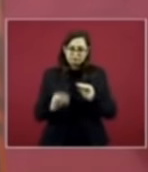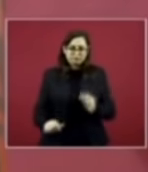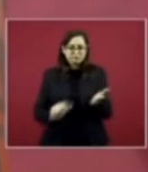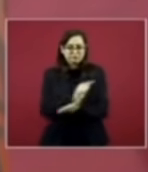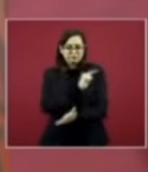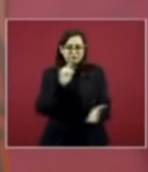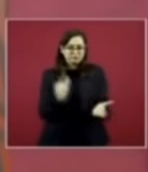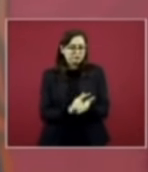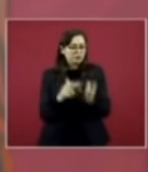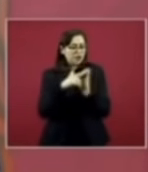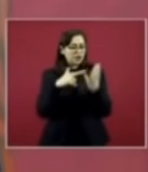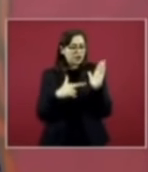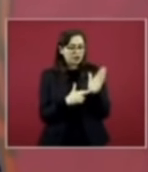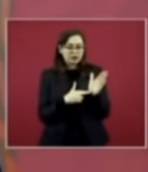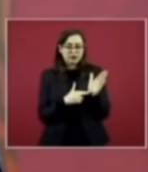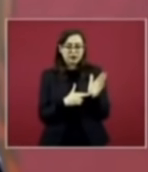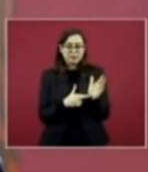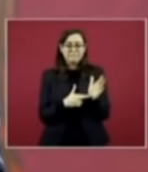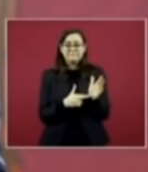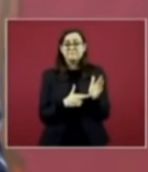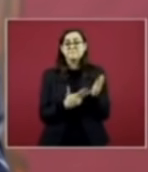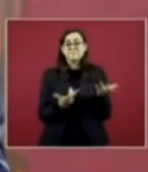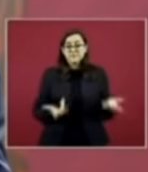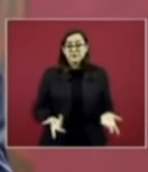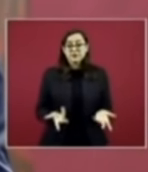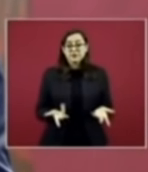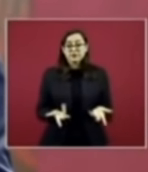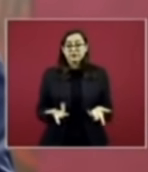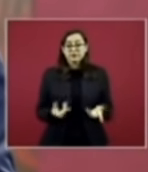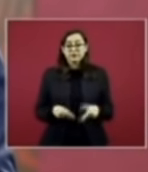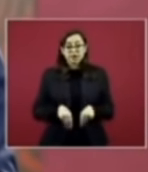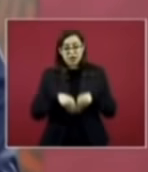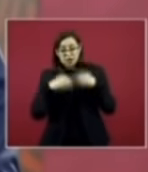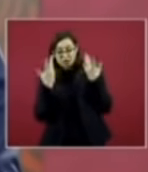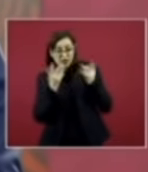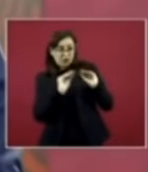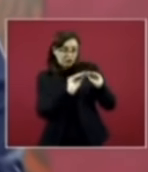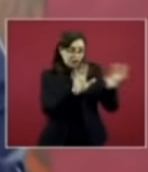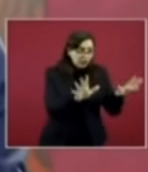qué las reglas estén en las